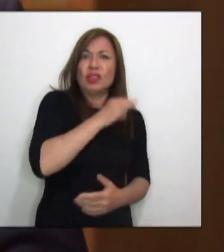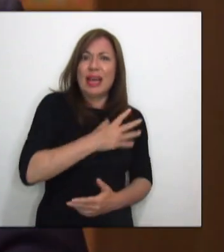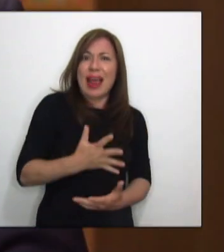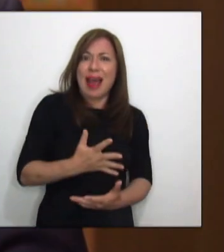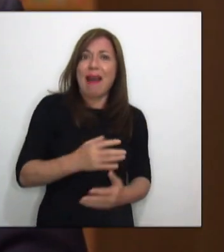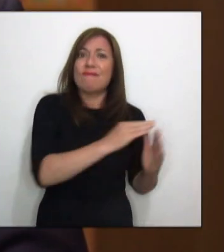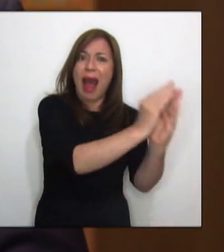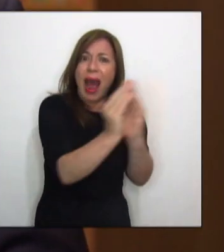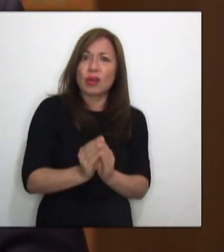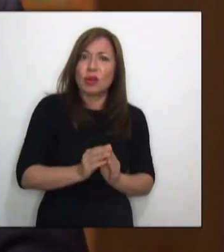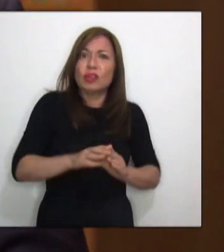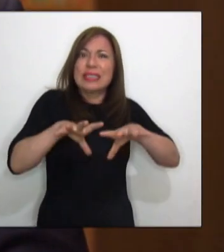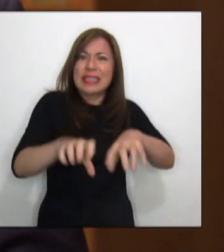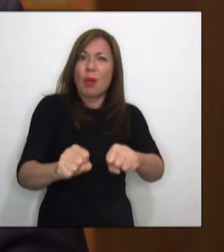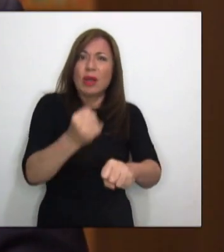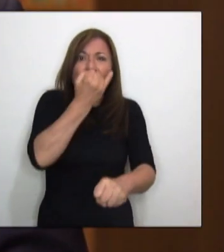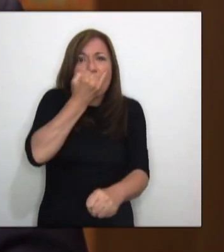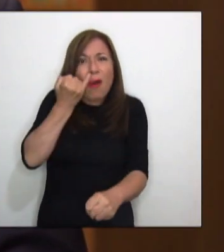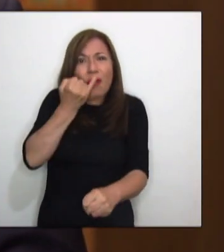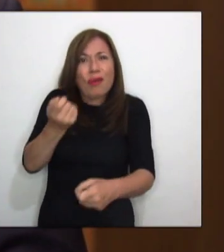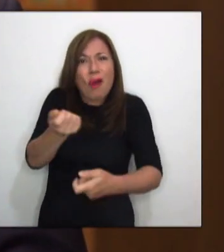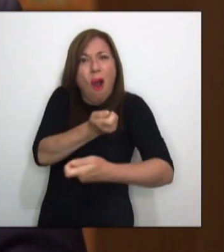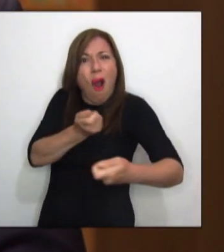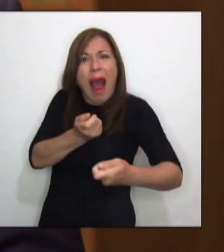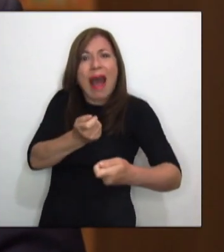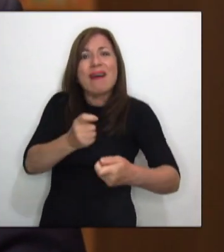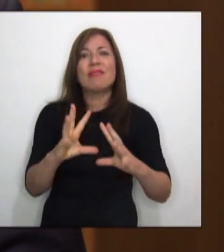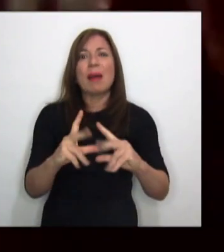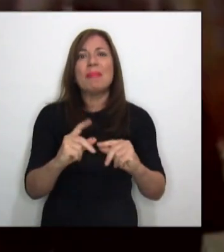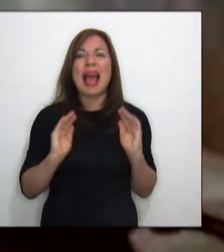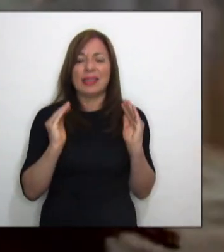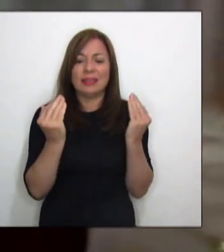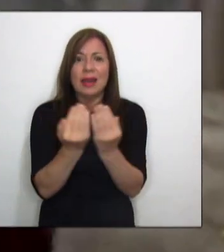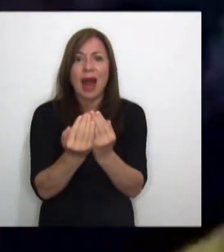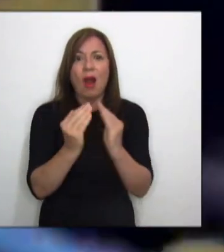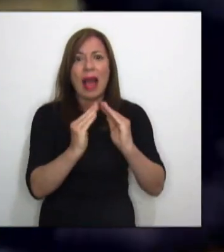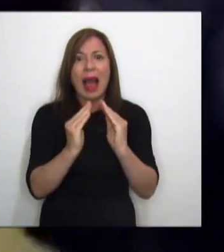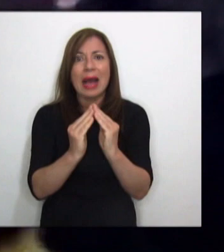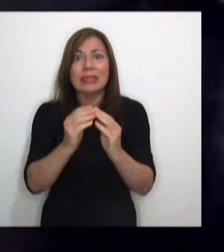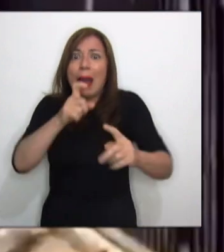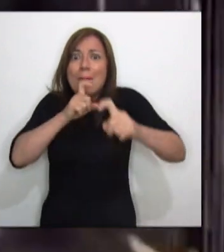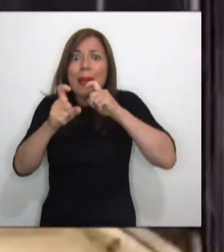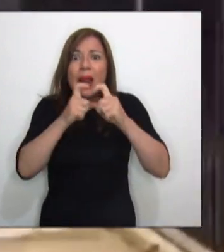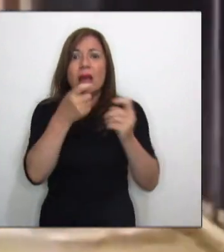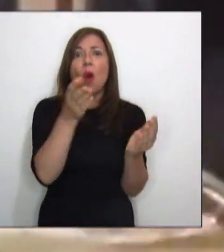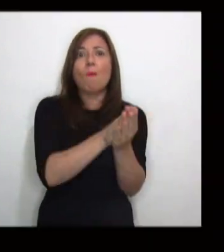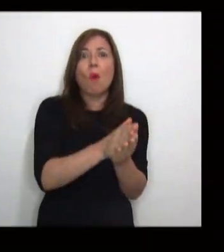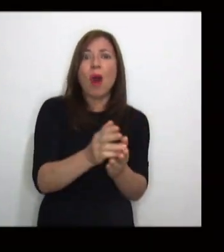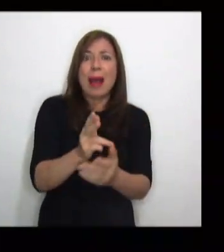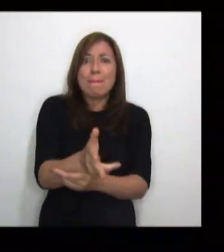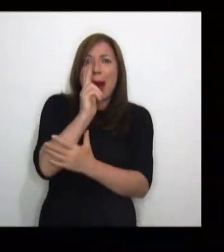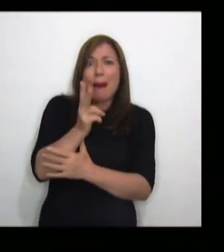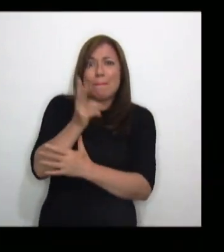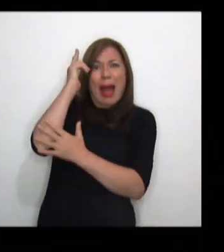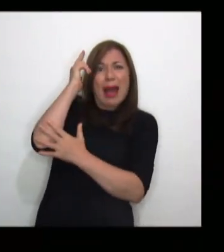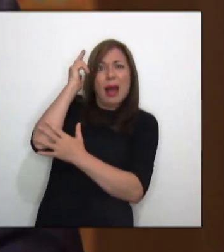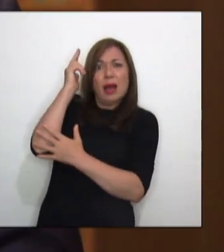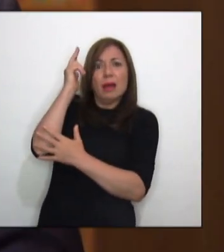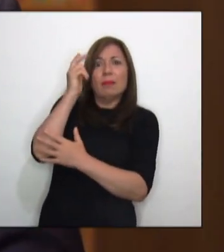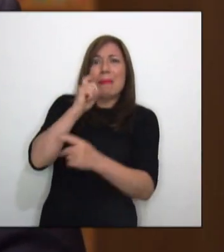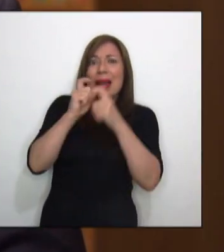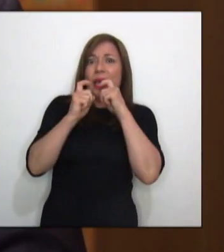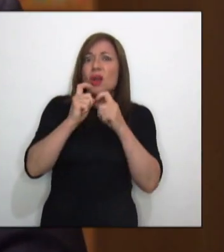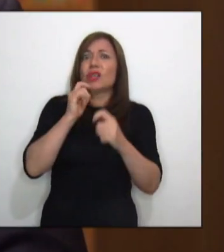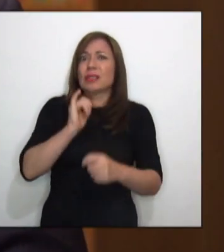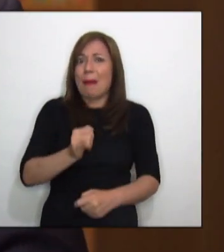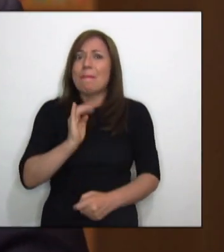por la droga, las familias viven encerradas en sus casas. La posibilidad de morir de un balazo es un riesgo